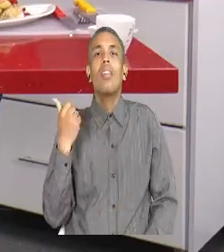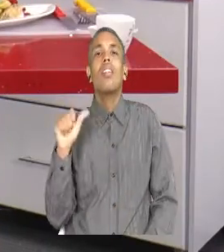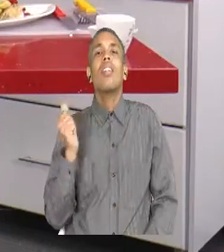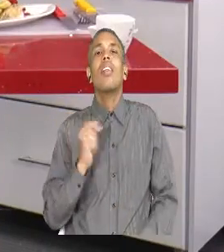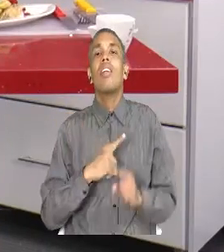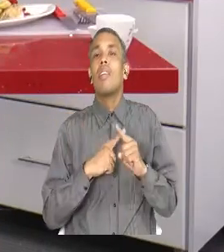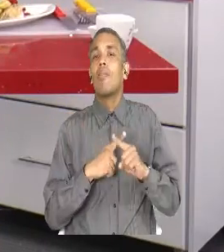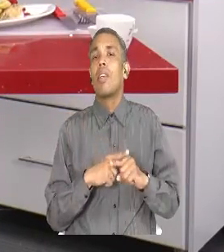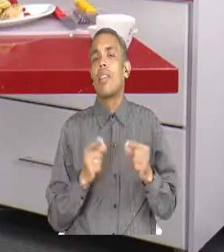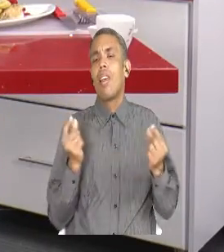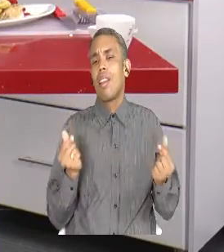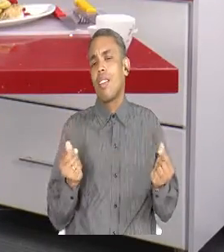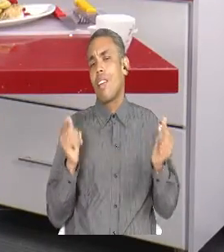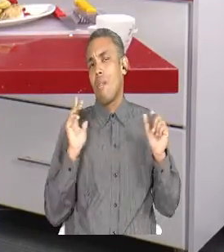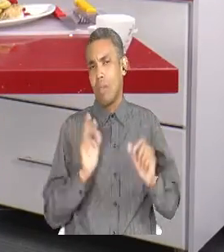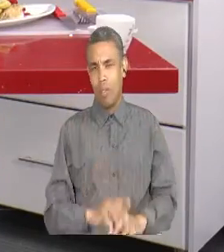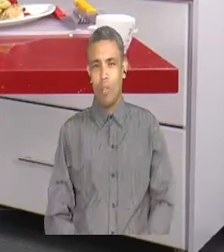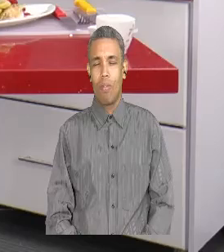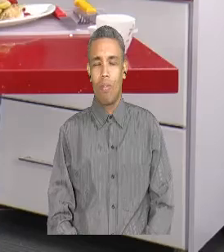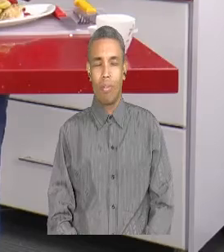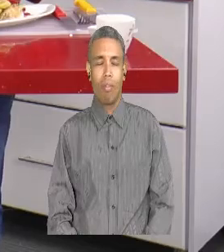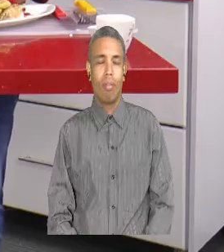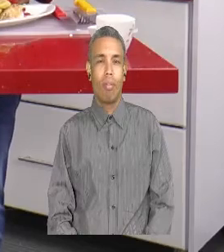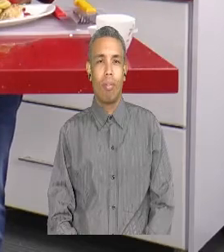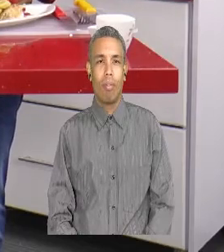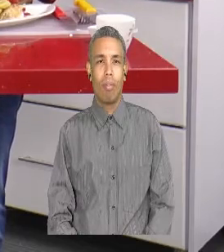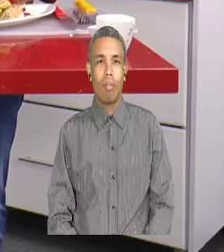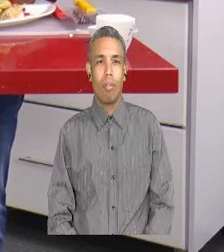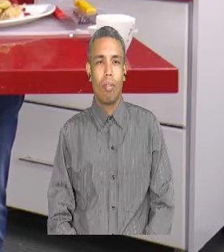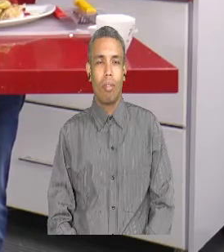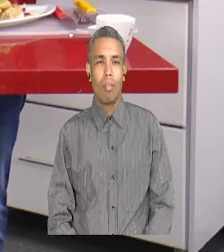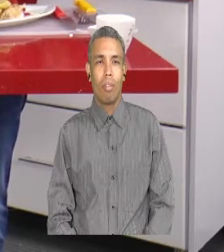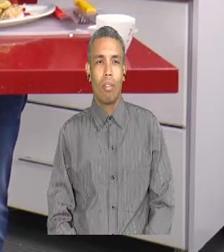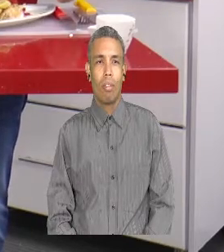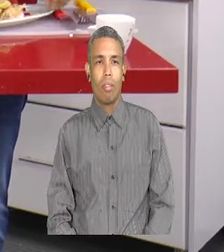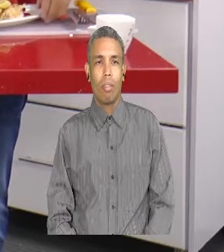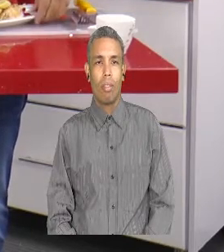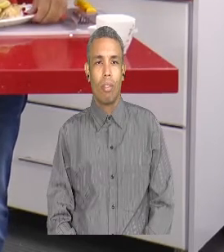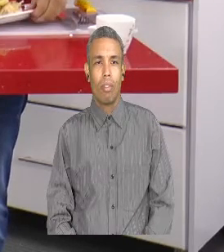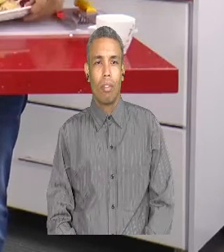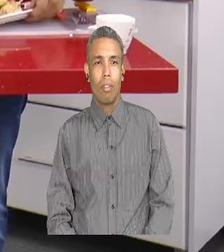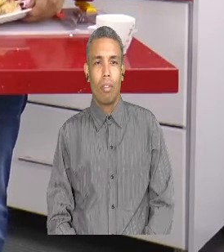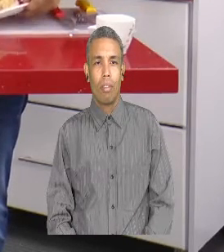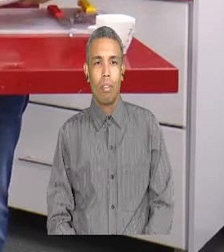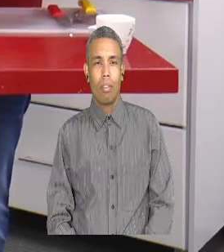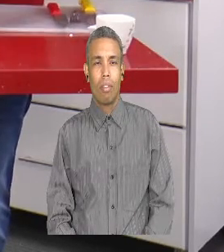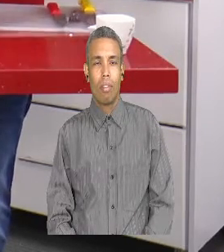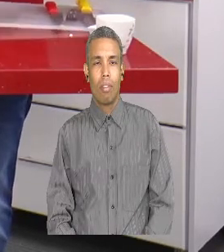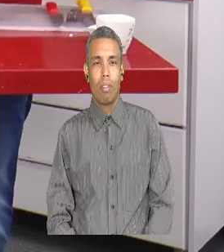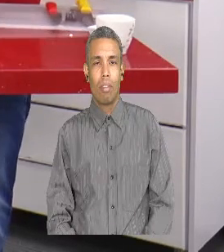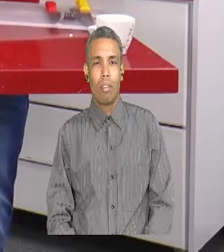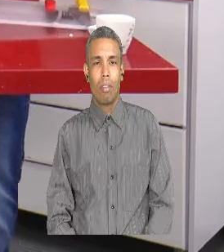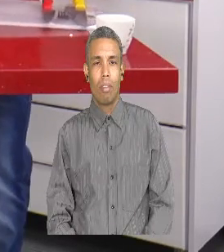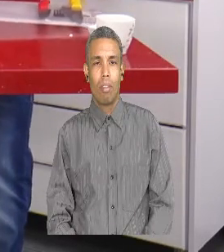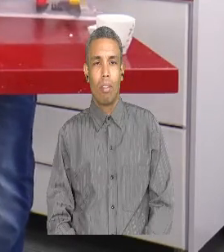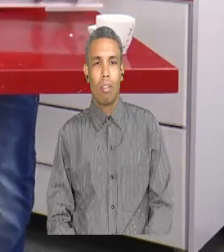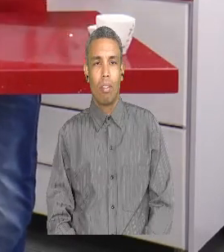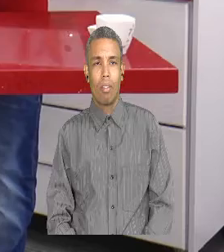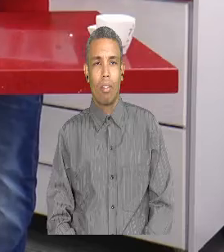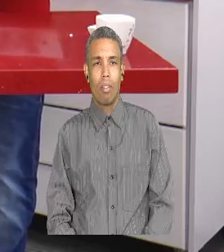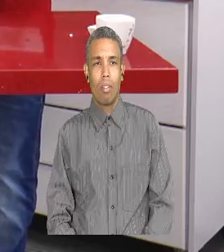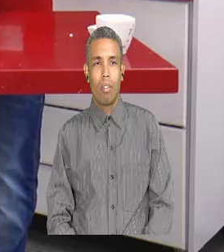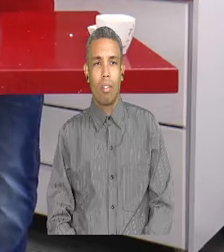es corto y todo lo que hacemos, las preparaciones. Bueno, retiremos un momentico la tabla y estos cuchillos de aquí, cuidado.